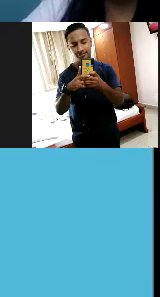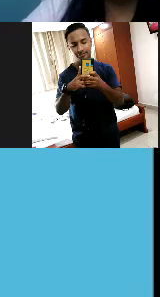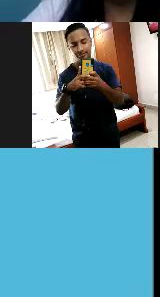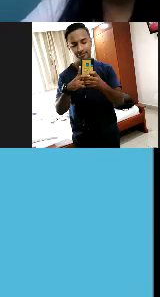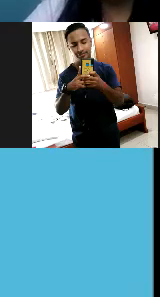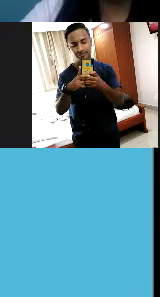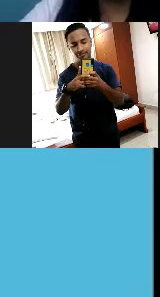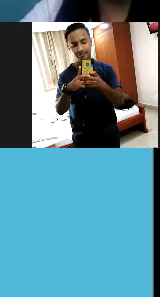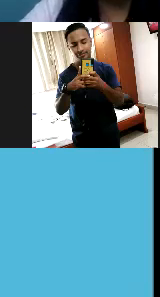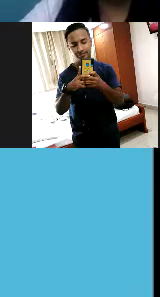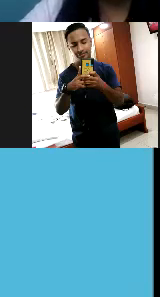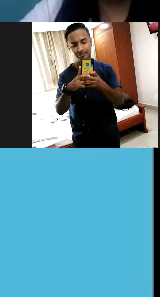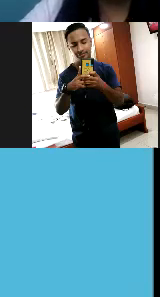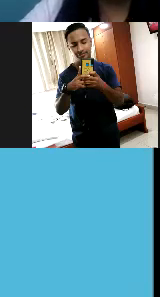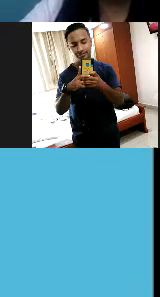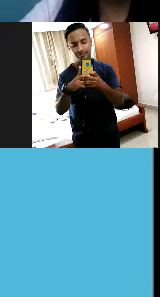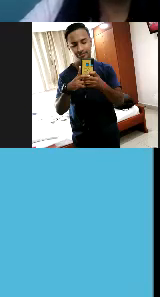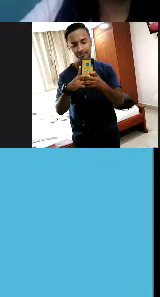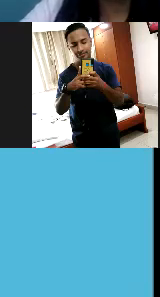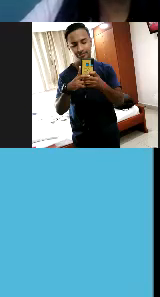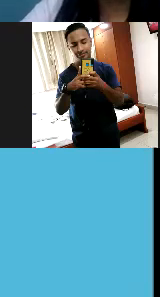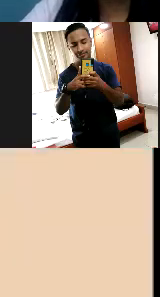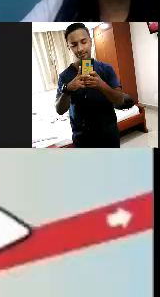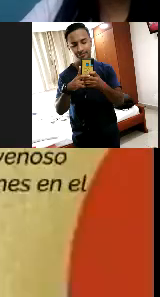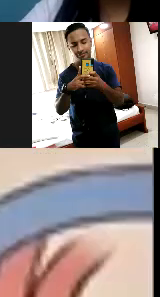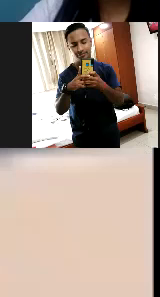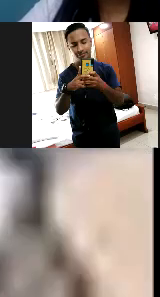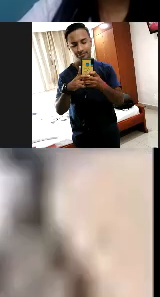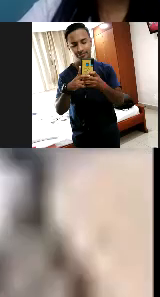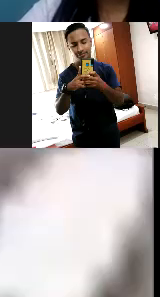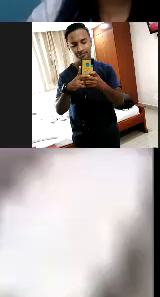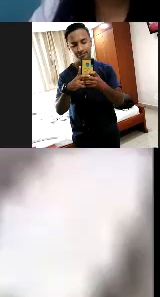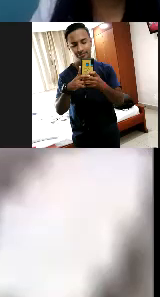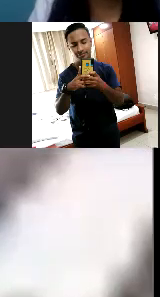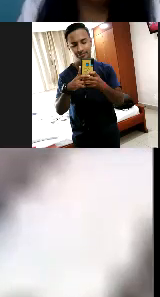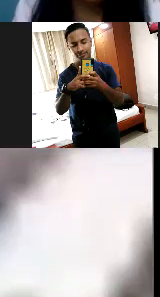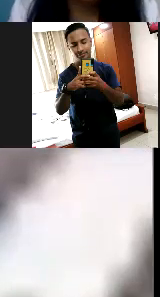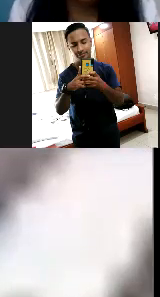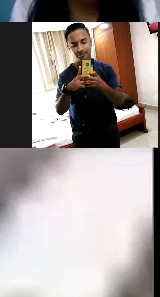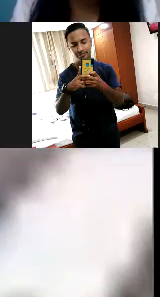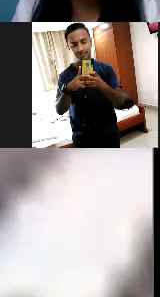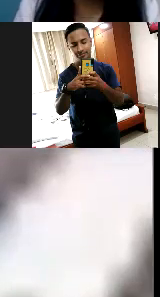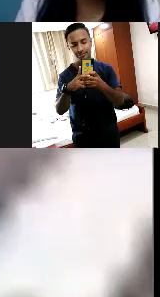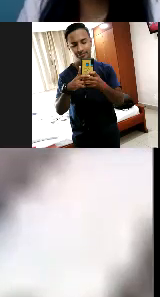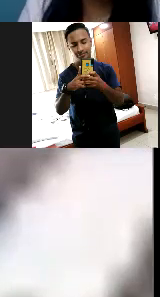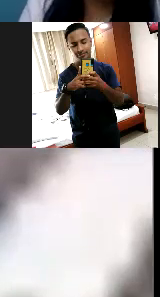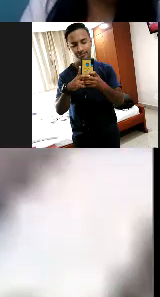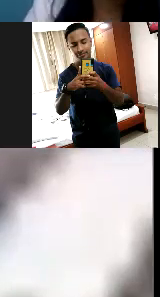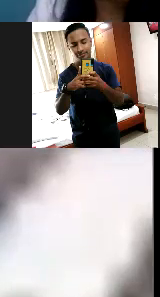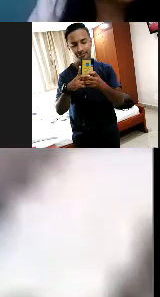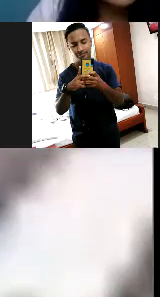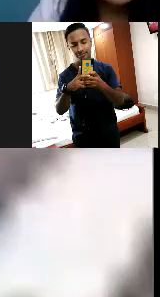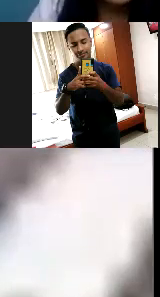veces, ¿no? Dependiendo de la condición del paciente. Los cuidados que se debe tener con un